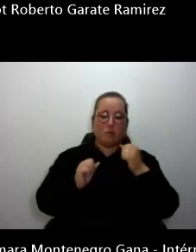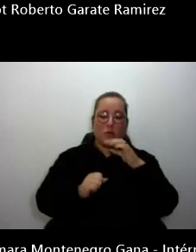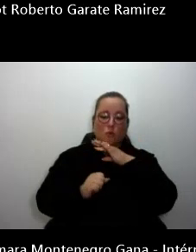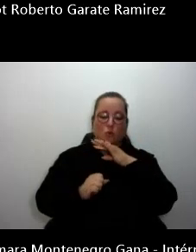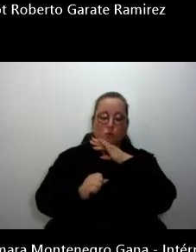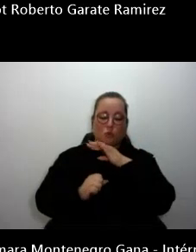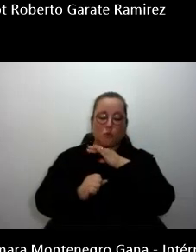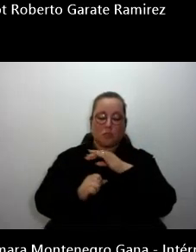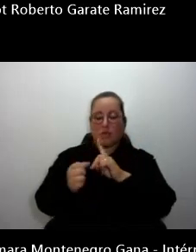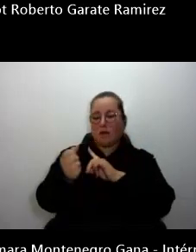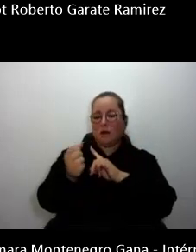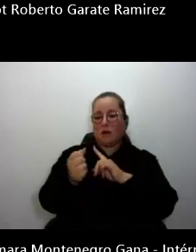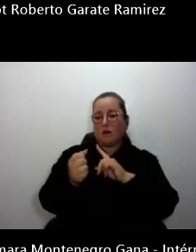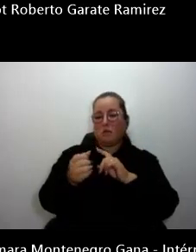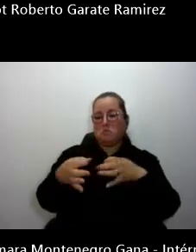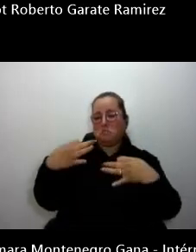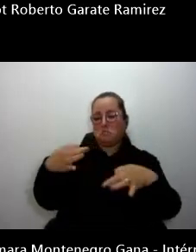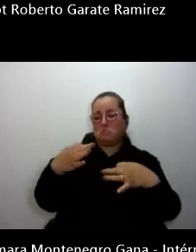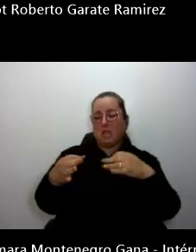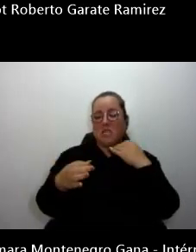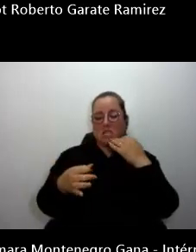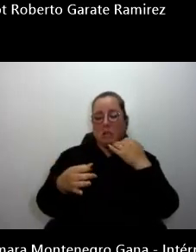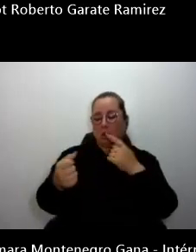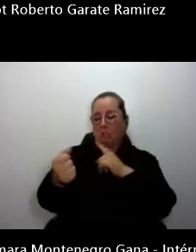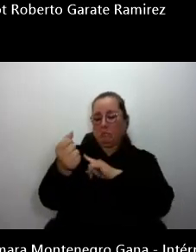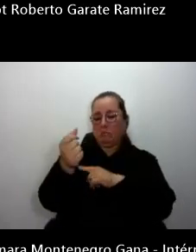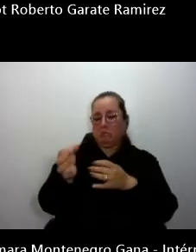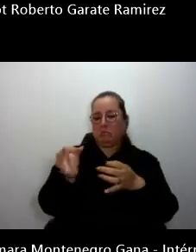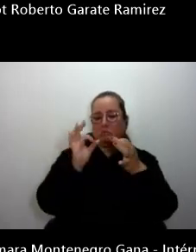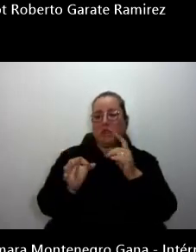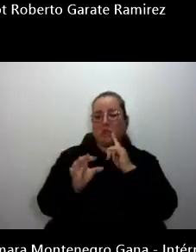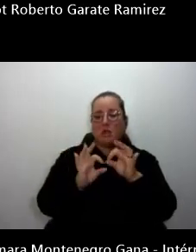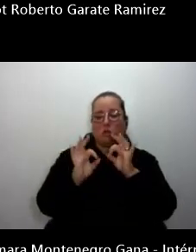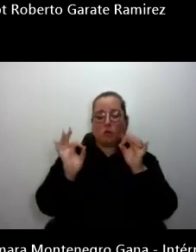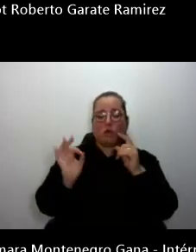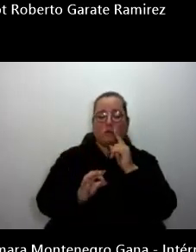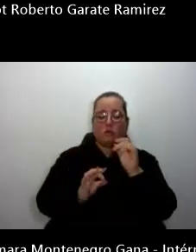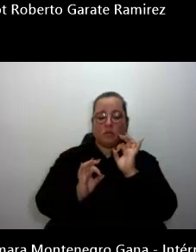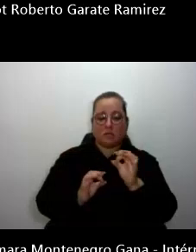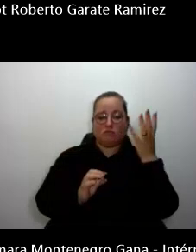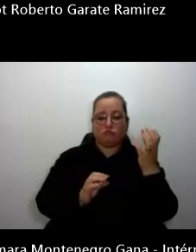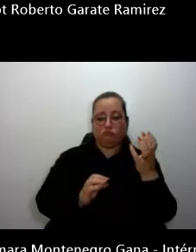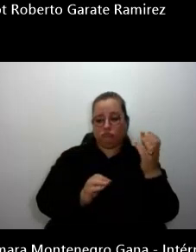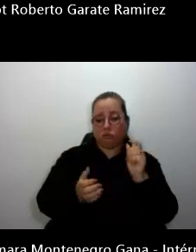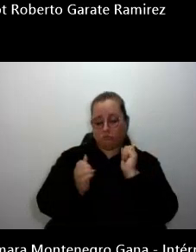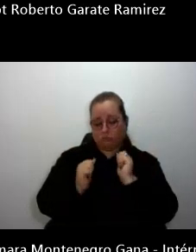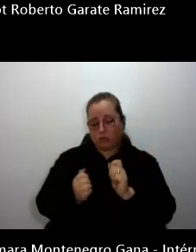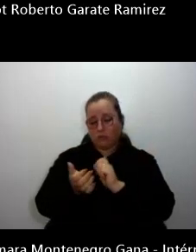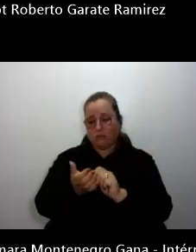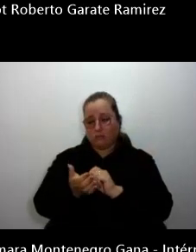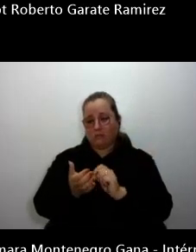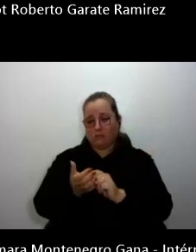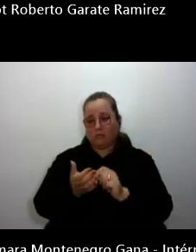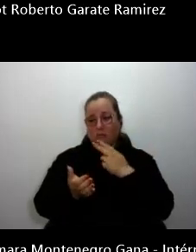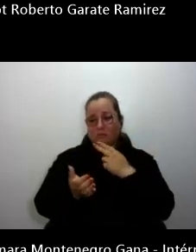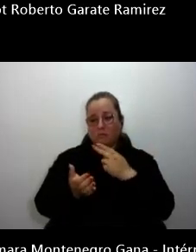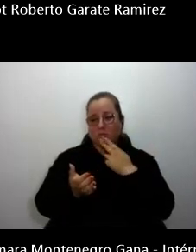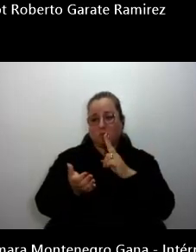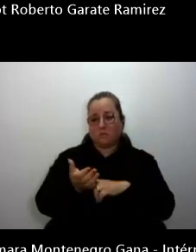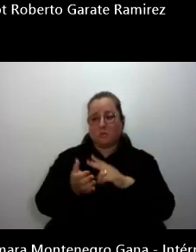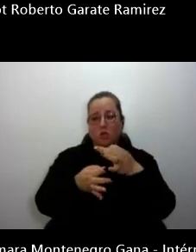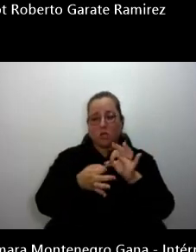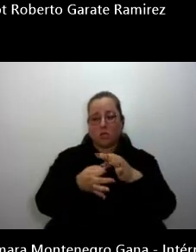caso, el poder simple, que está disponible también en la página de Educación Especial, que corresponde a la cartilla de orientación y